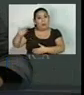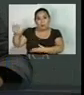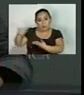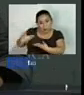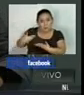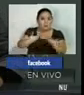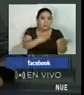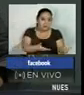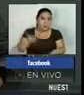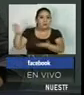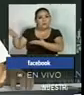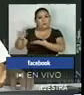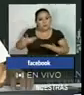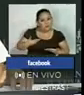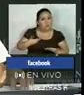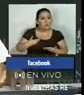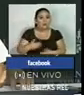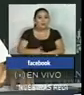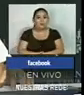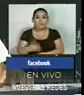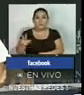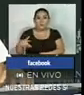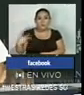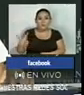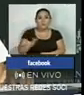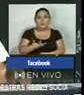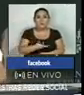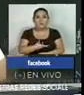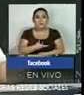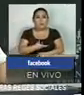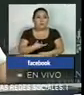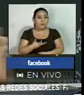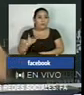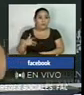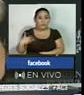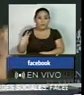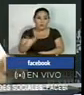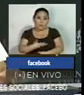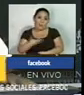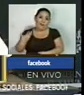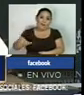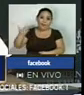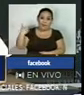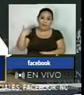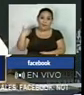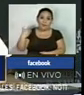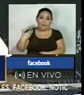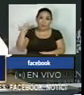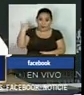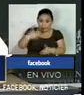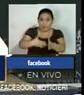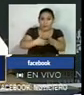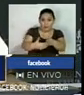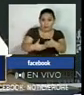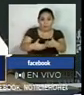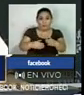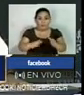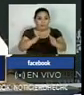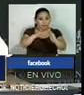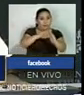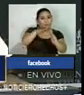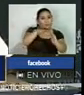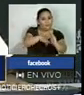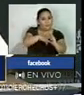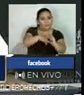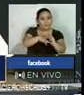de manera permanente. Nosotros hemos aportado al inicio de la cuarentena, hemos aportado